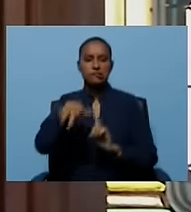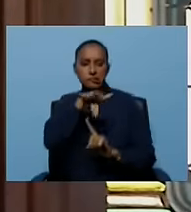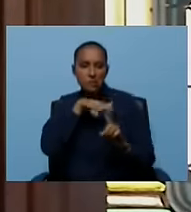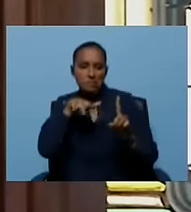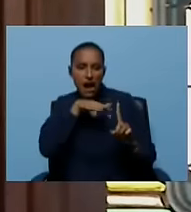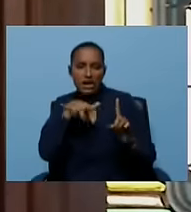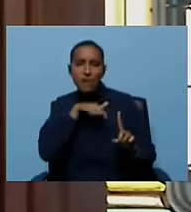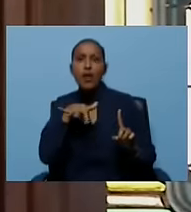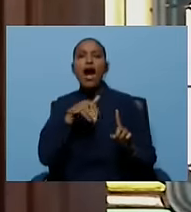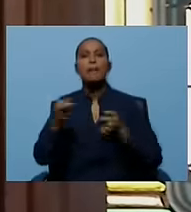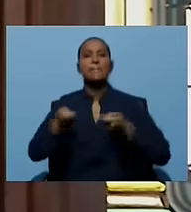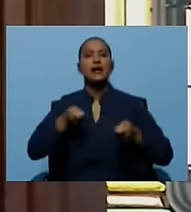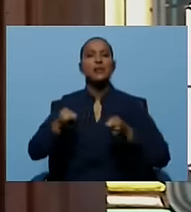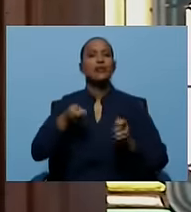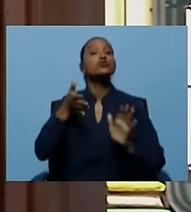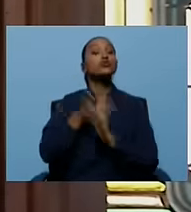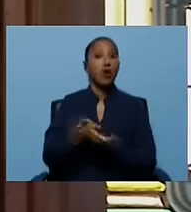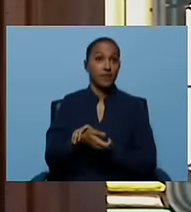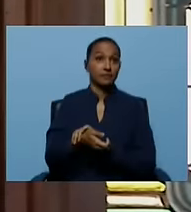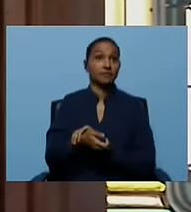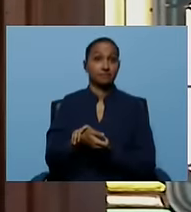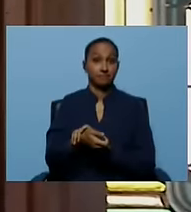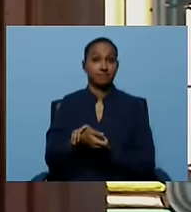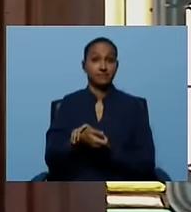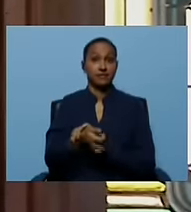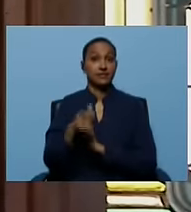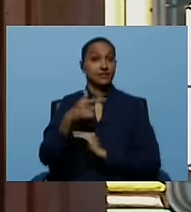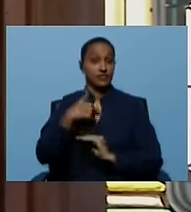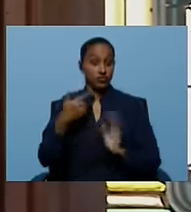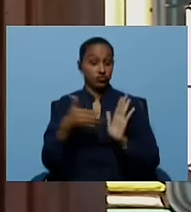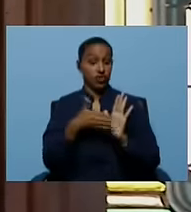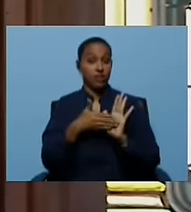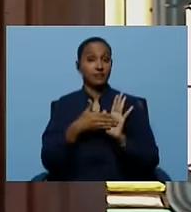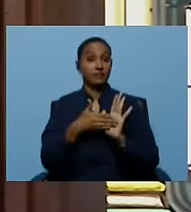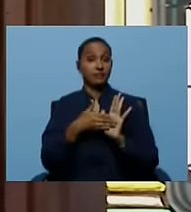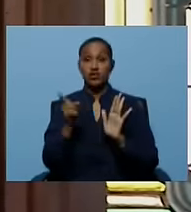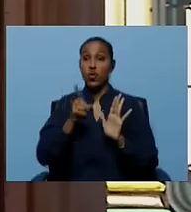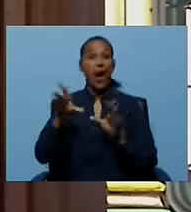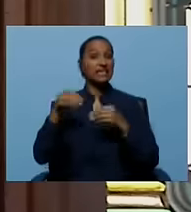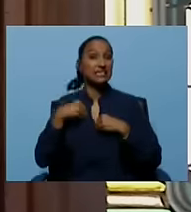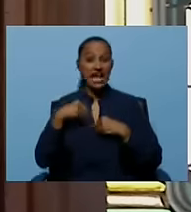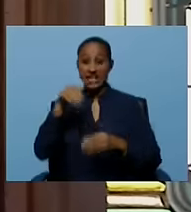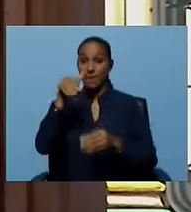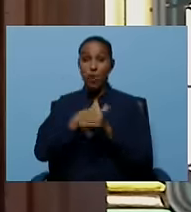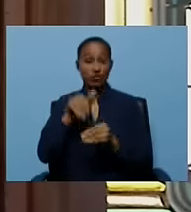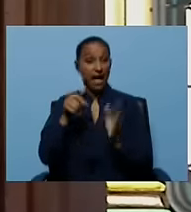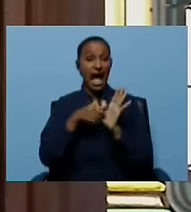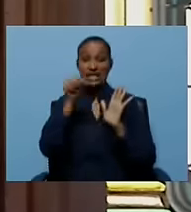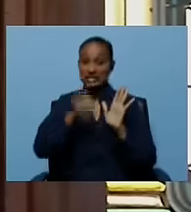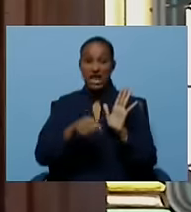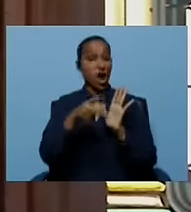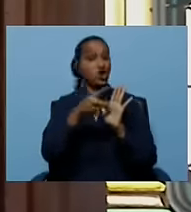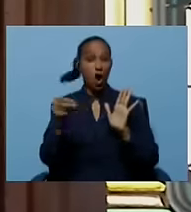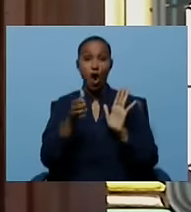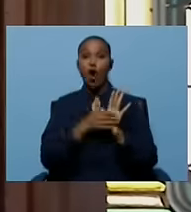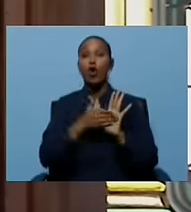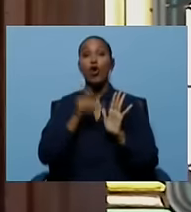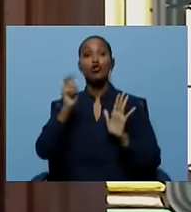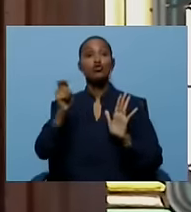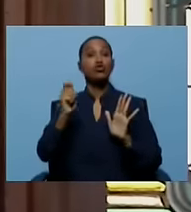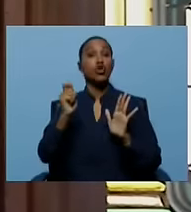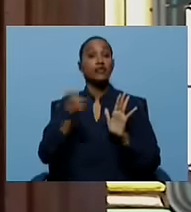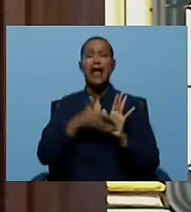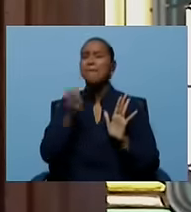a llamar a votar contra esta niña, contra esta joven, contra esta maravilla, que es una de las 7 maravillas de la